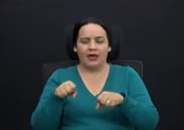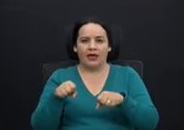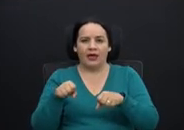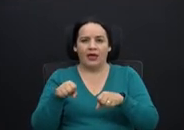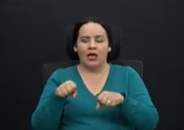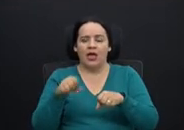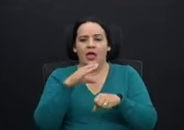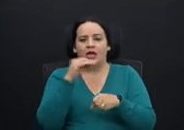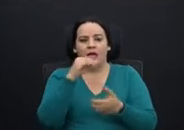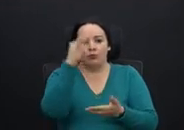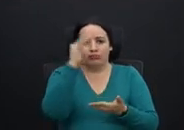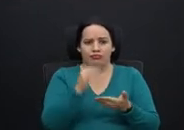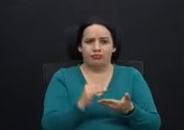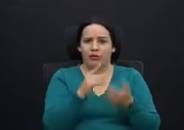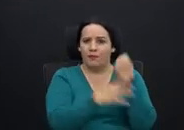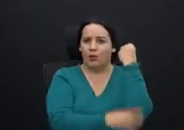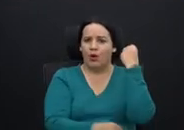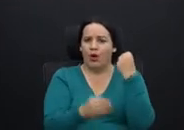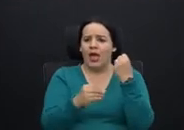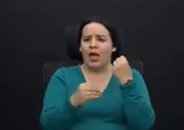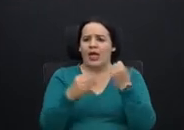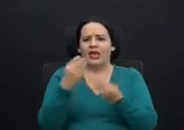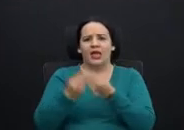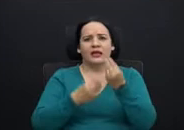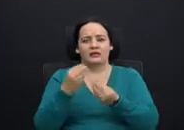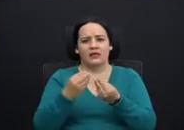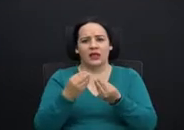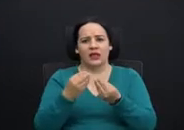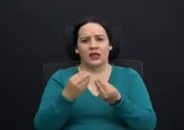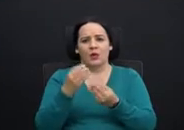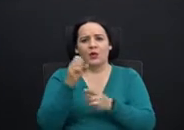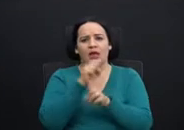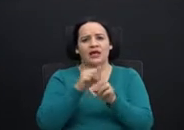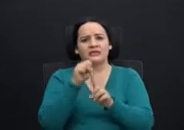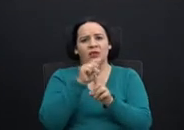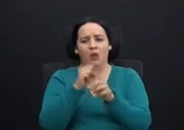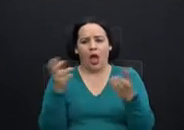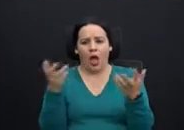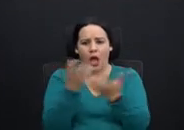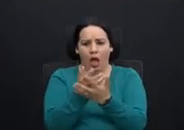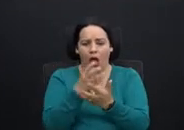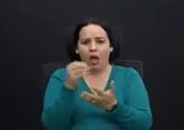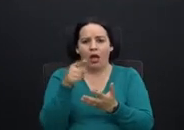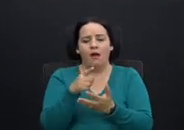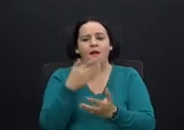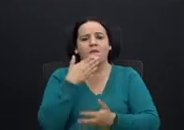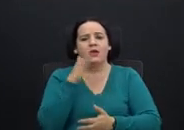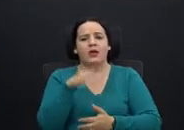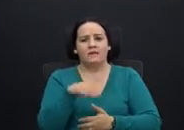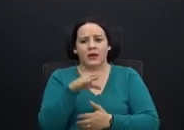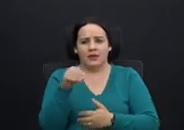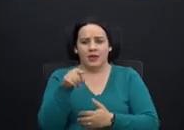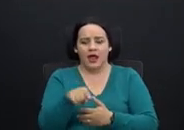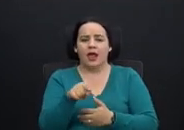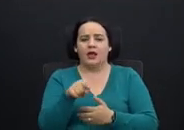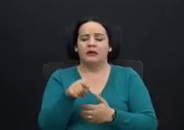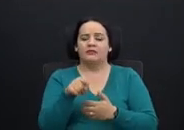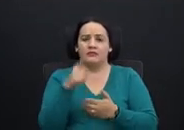para todos los costarricenses. Y si a esa combinación perversa le agregamos grupos